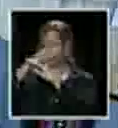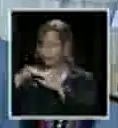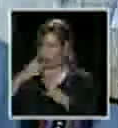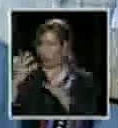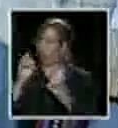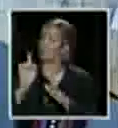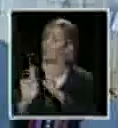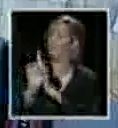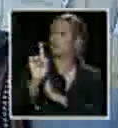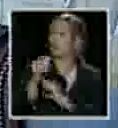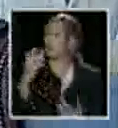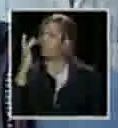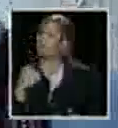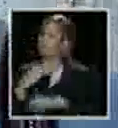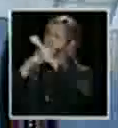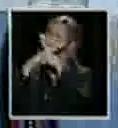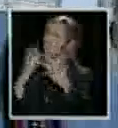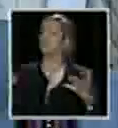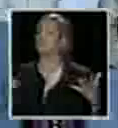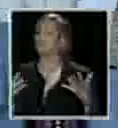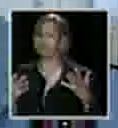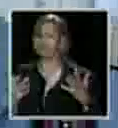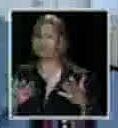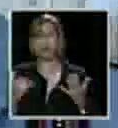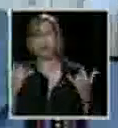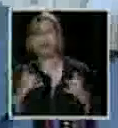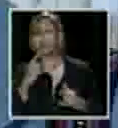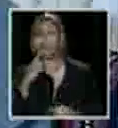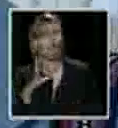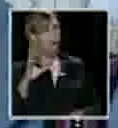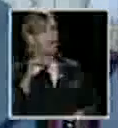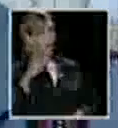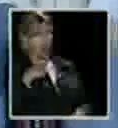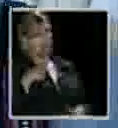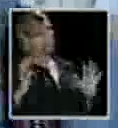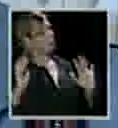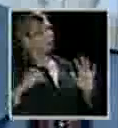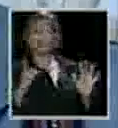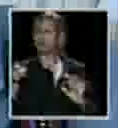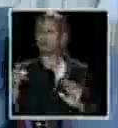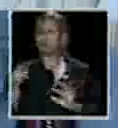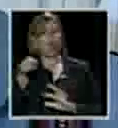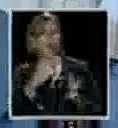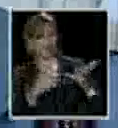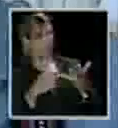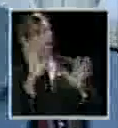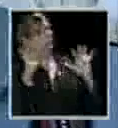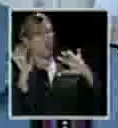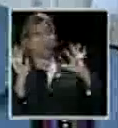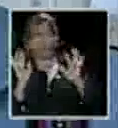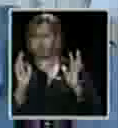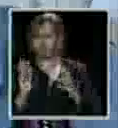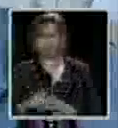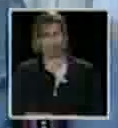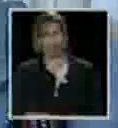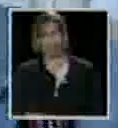a la playa. Ahora, lo que está pasando una papa caliente diciendo, pues ese reglamento realmente toca a esta agencia. No, no